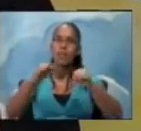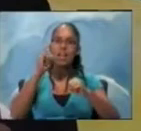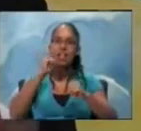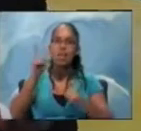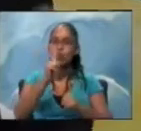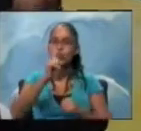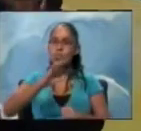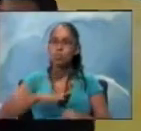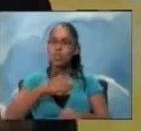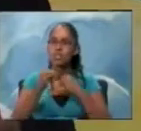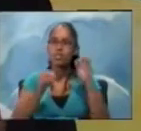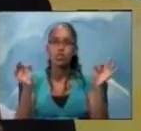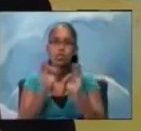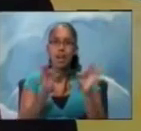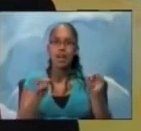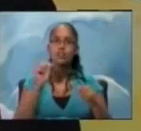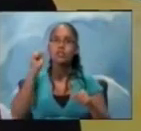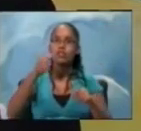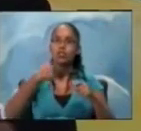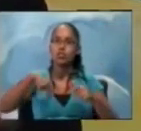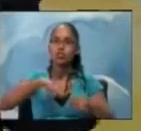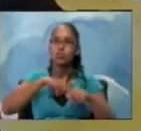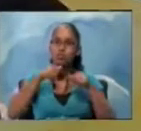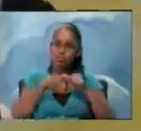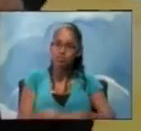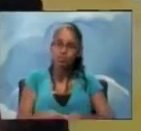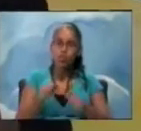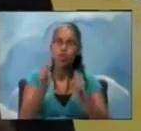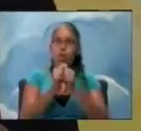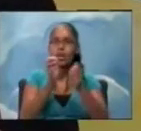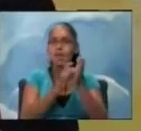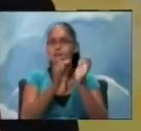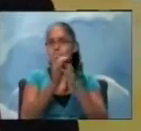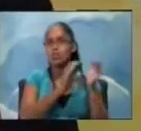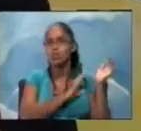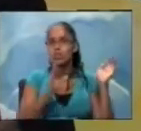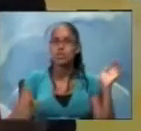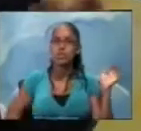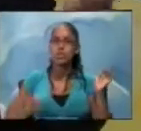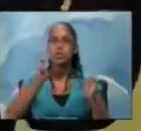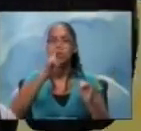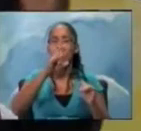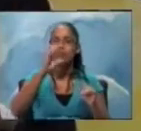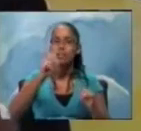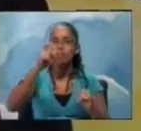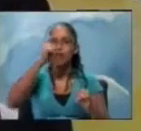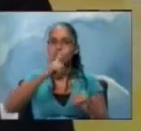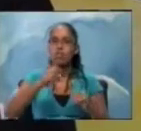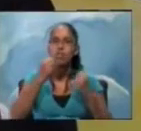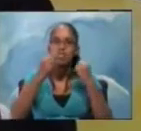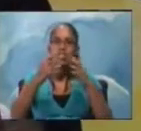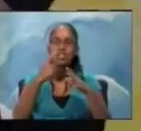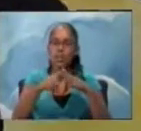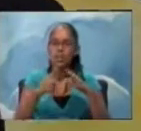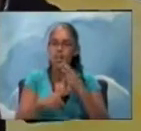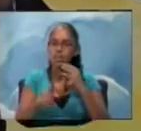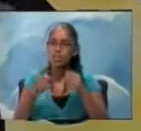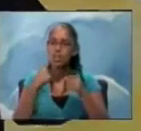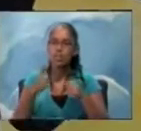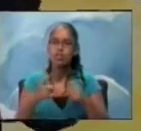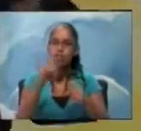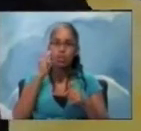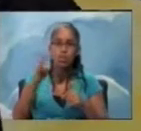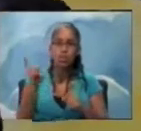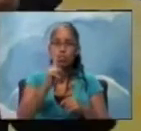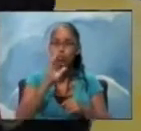nada si nosotros nos mantenemos firmes con Jesucristo. 30 años yo tengo en este evangelio y tantas cosas que ha dicho el diablo y no se han